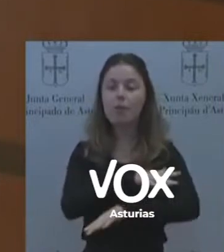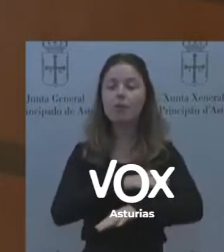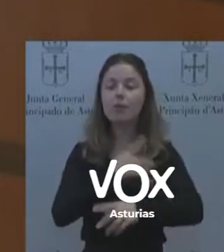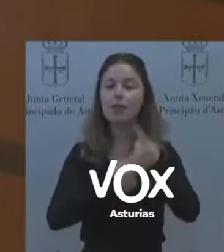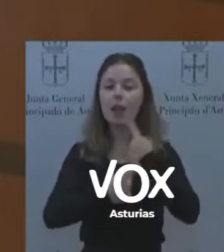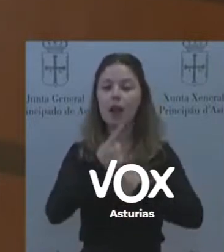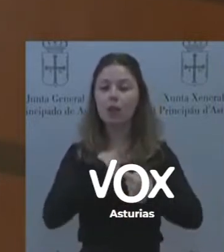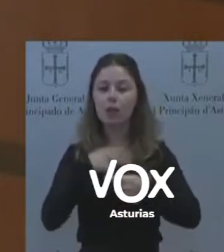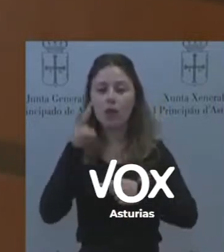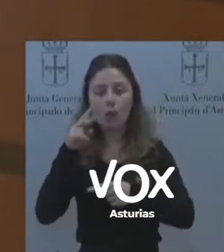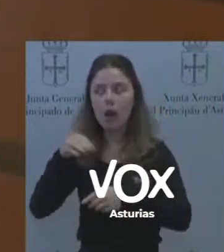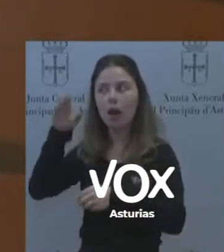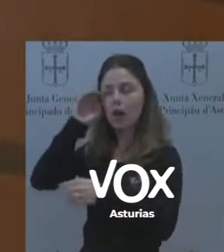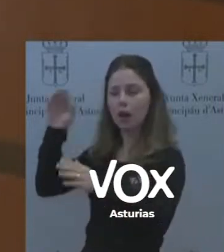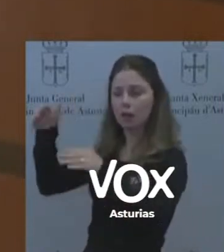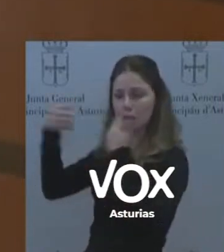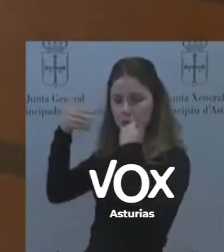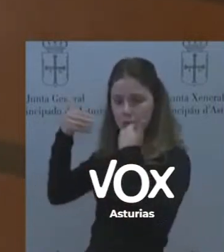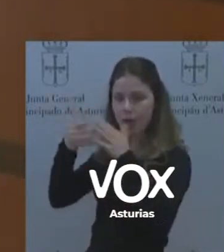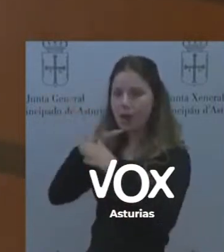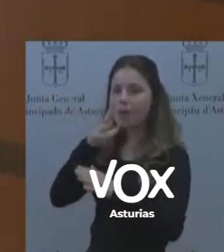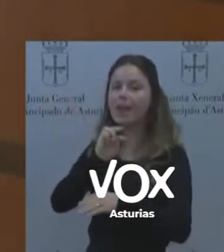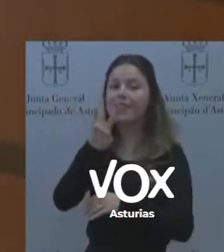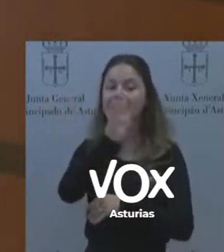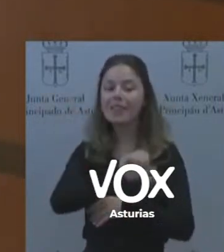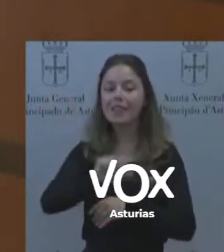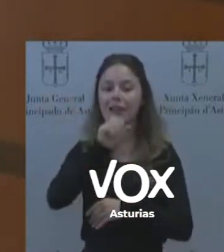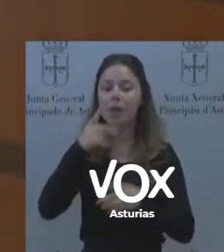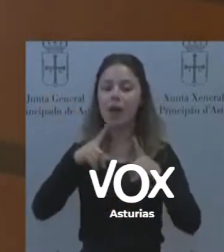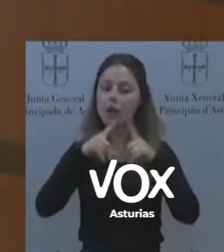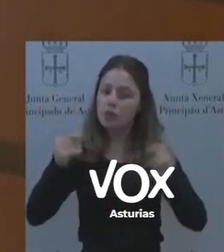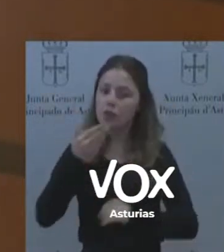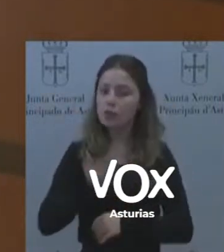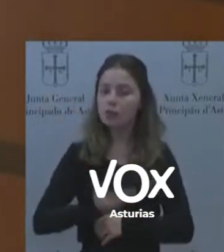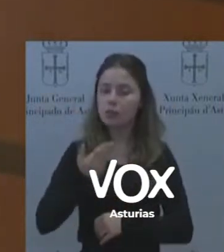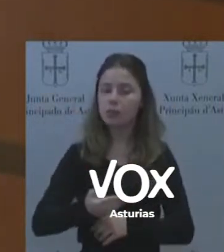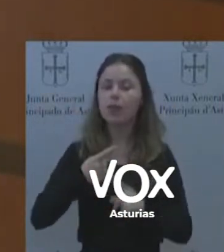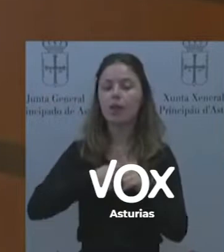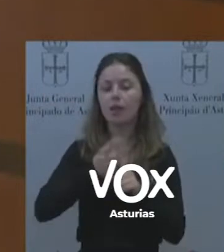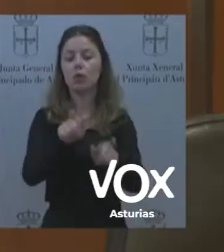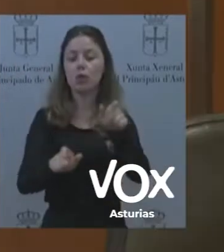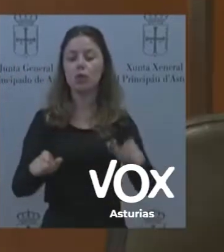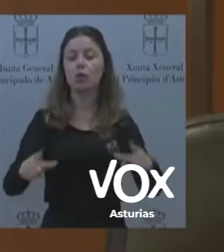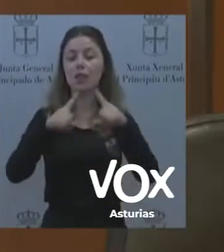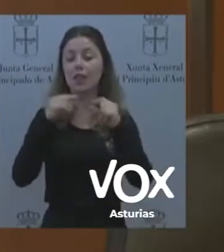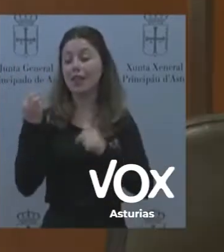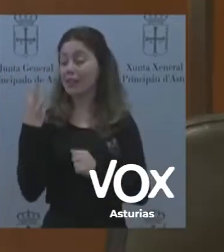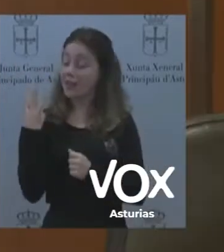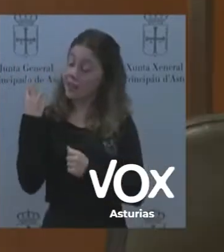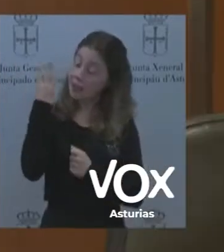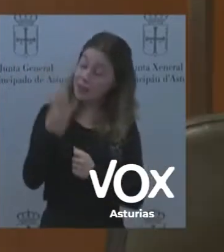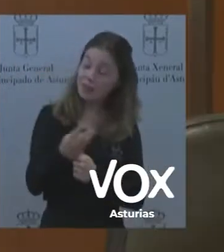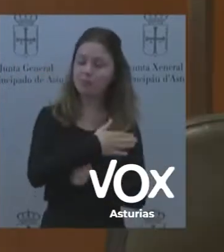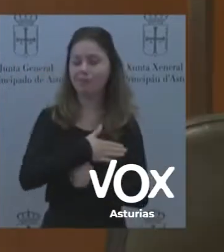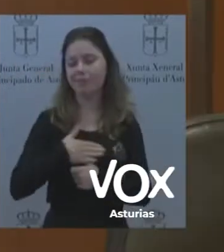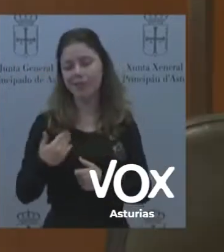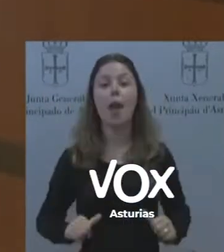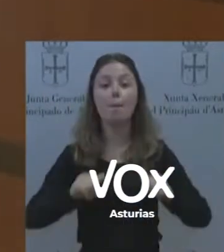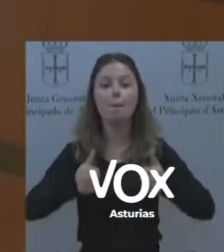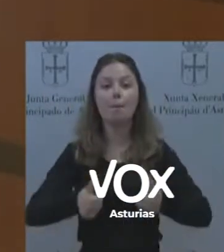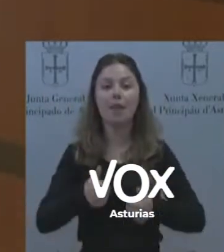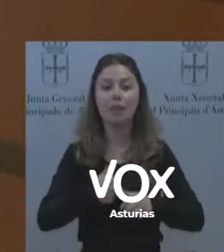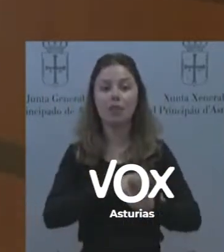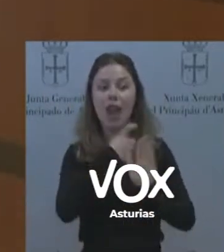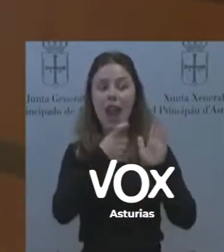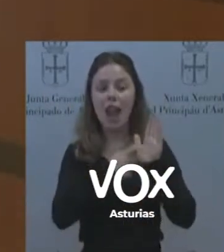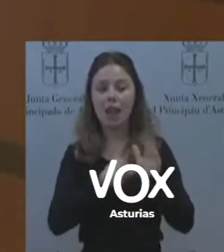para que Asturias sea relevante a nivel nacional. Y es el fracaso de su política, la política de la nada. La historia de un fracaso, la de su legislatura, que